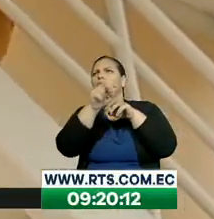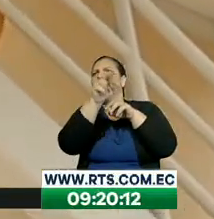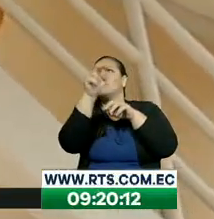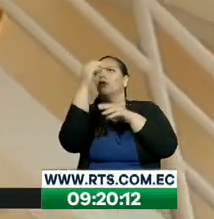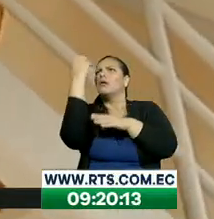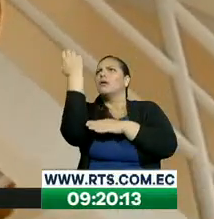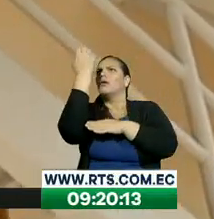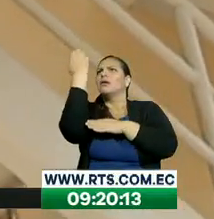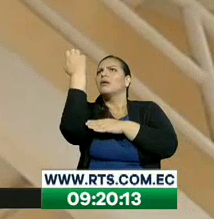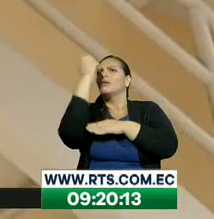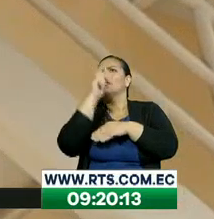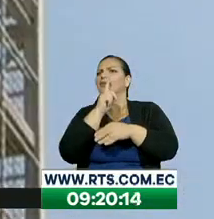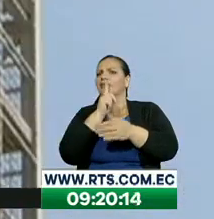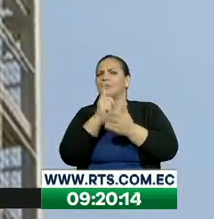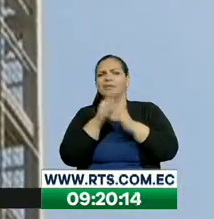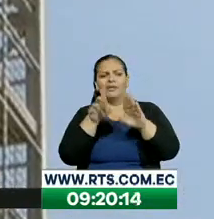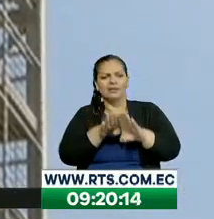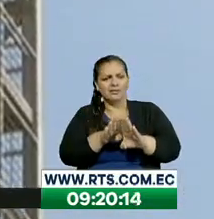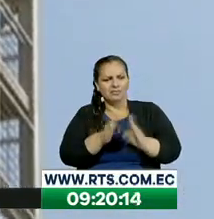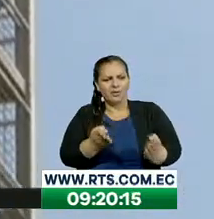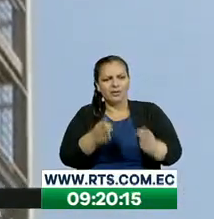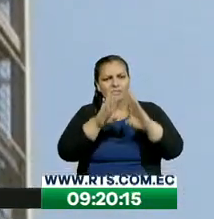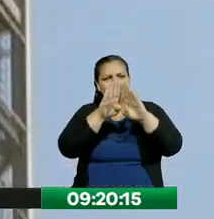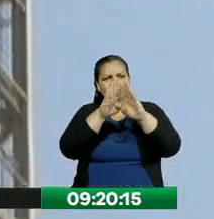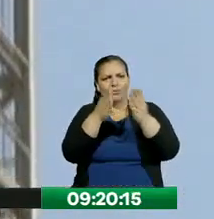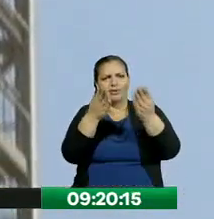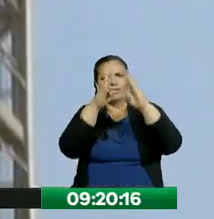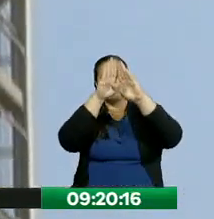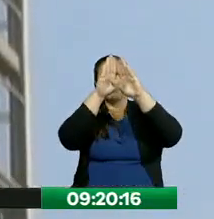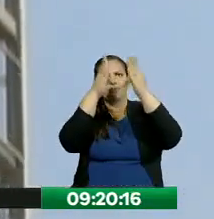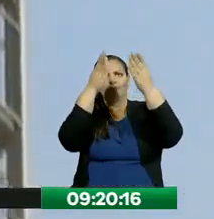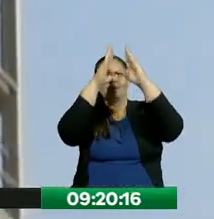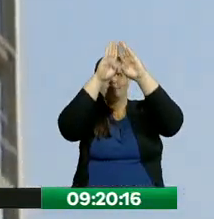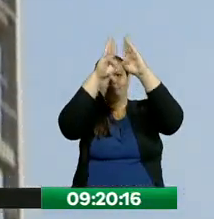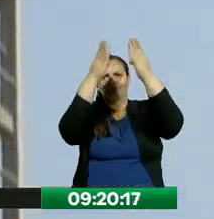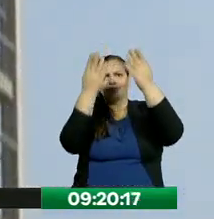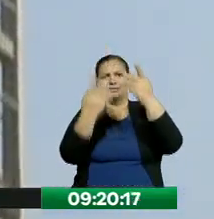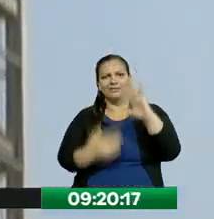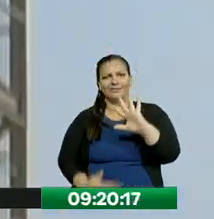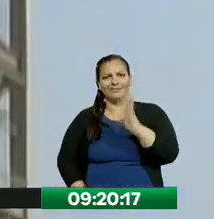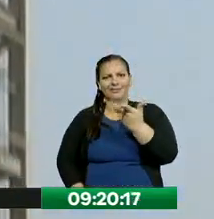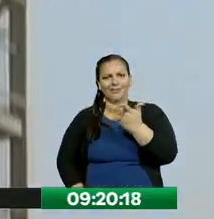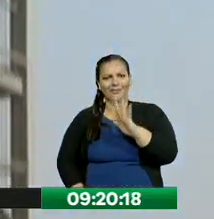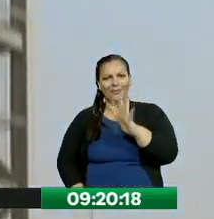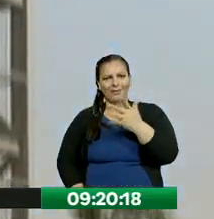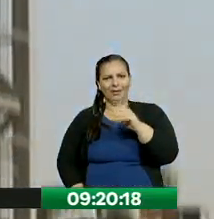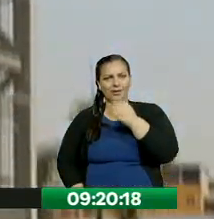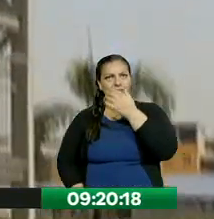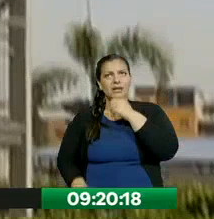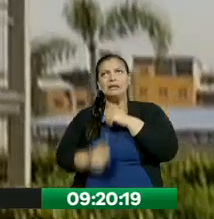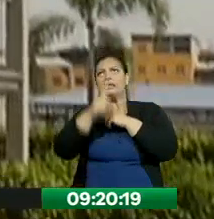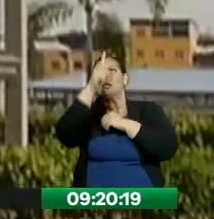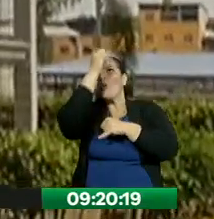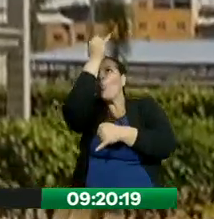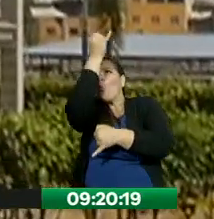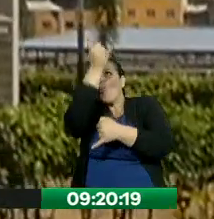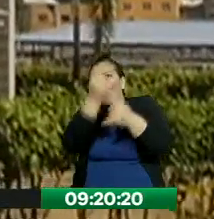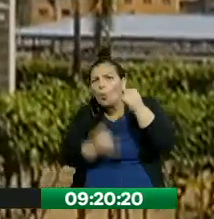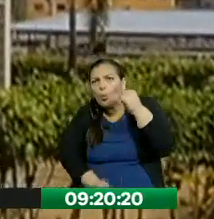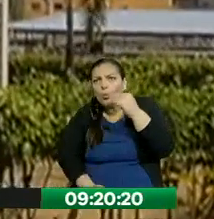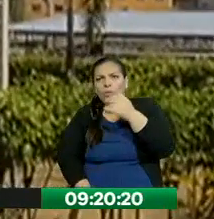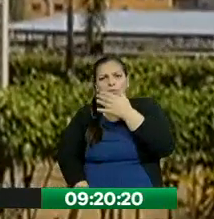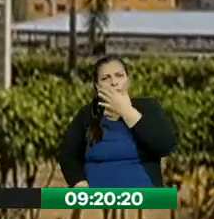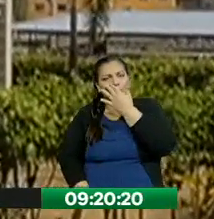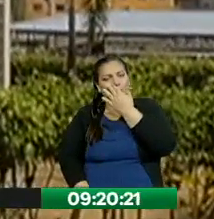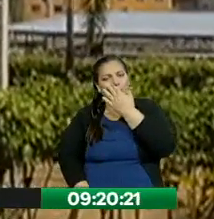no tienen una conexión directa con los pisos donde se instalan diferentes juzgados, salvo la última planta. Yo veo que tiene una sola